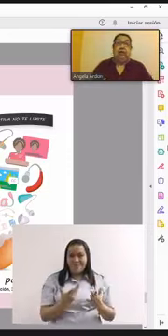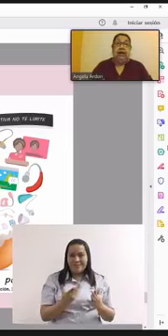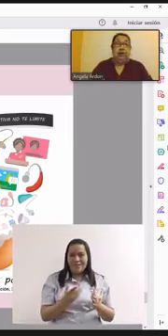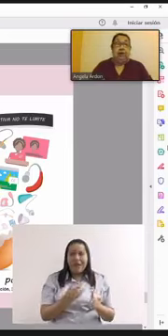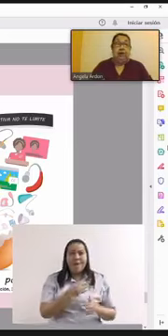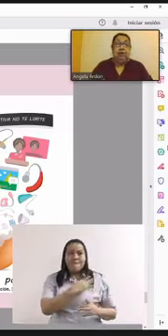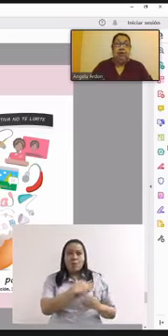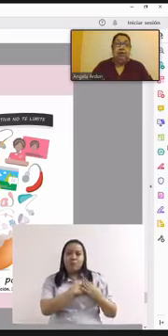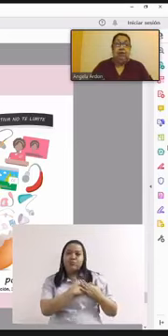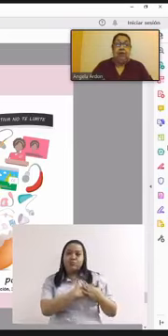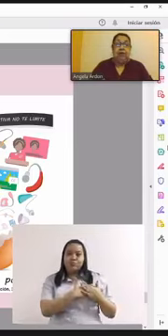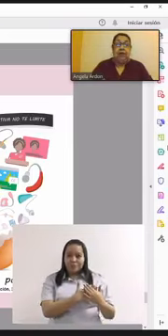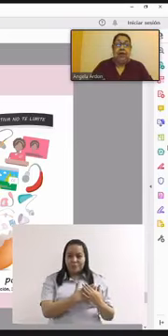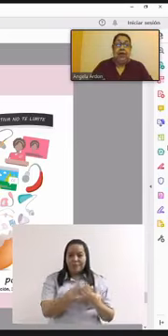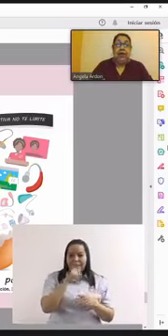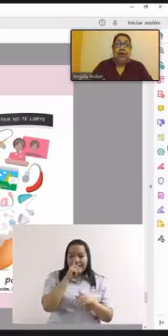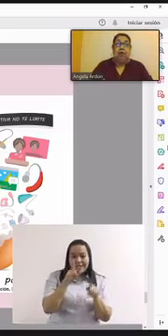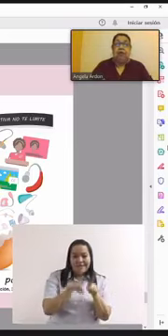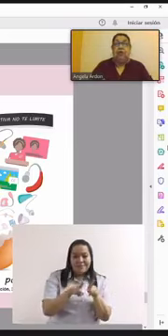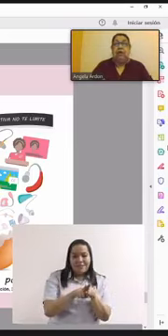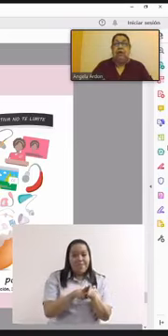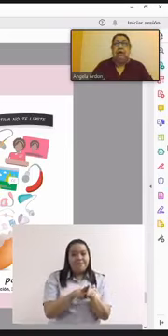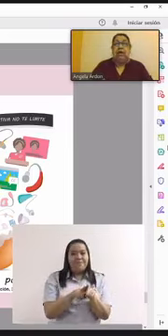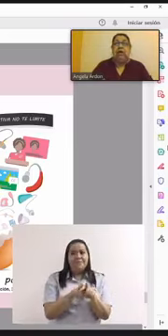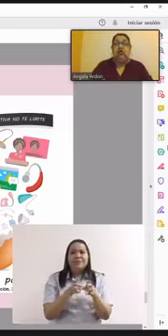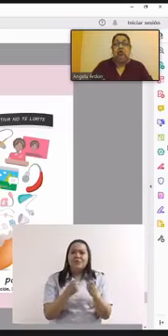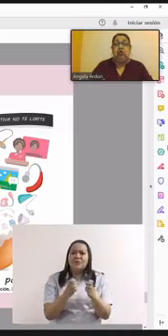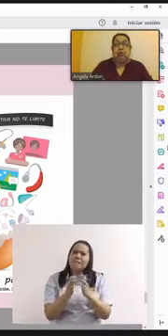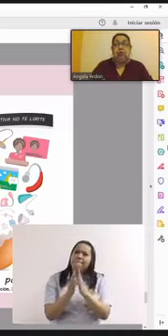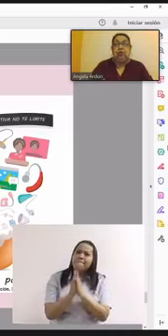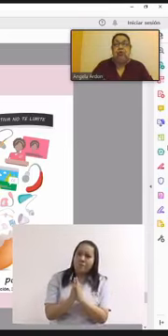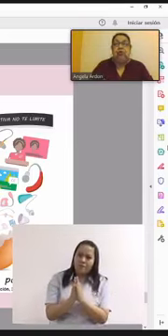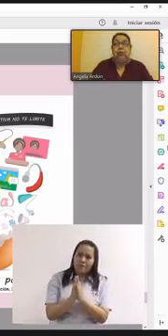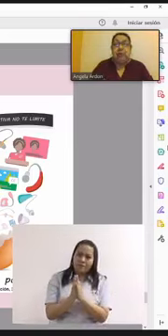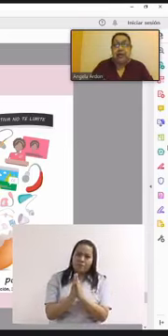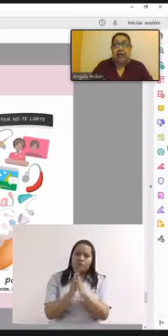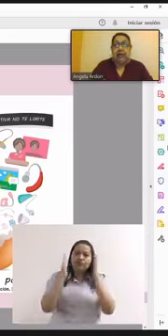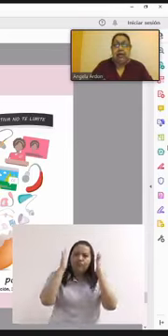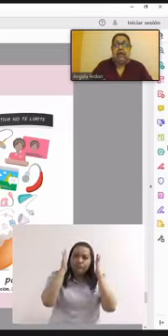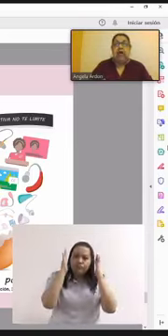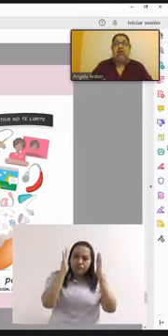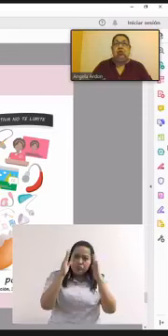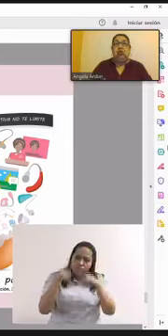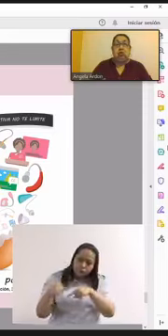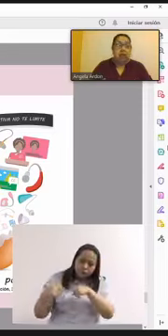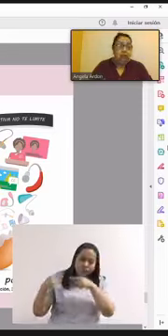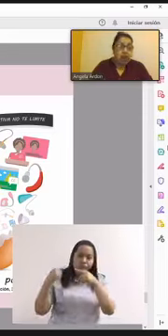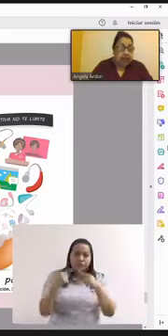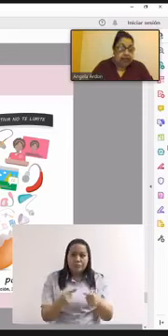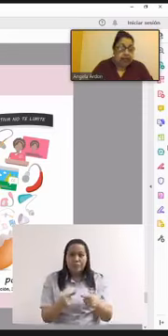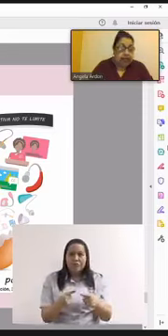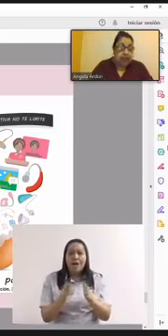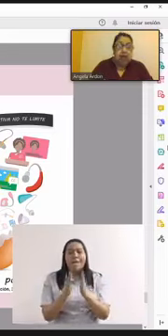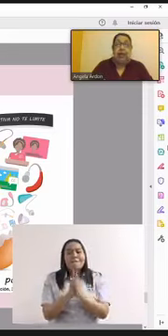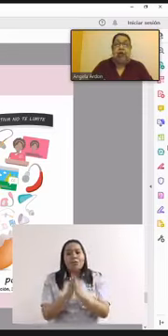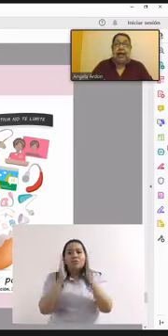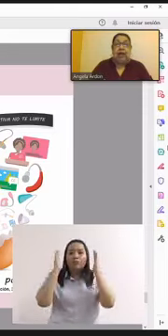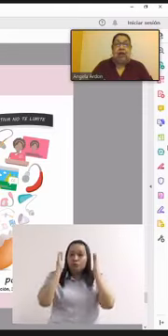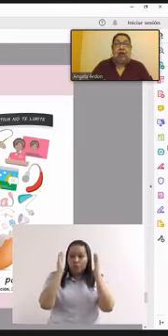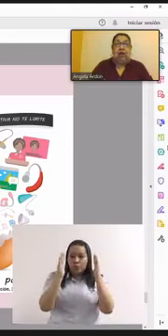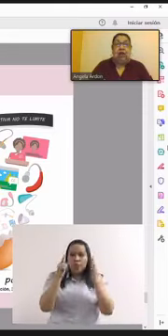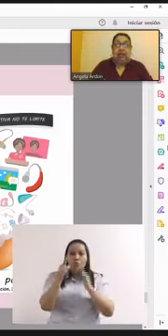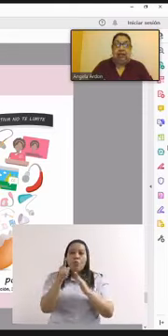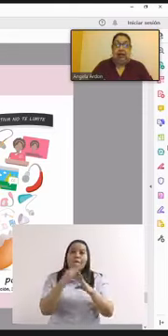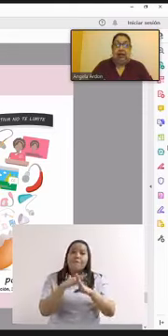de Start Hearing Foundation, ¿verdad? Por favor, escuchemos de por vida. Escuchen por su bien.